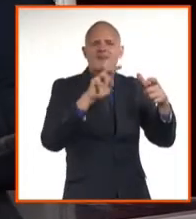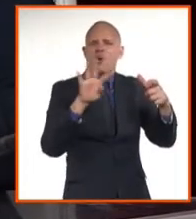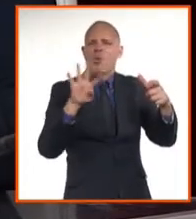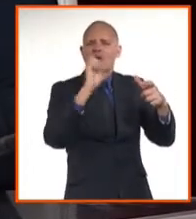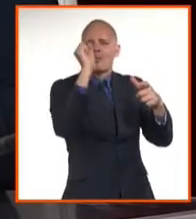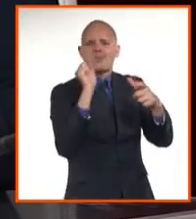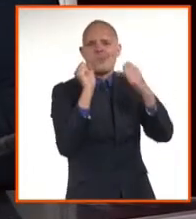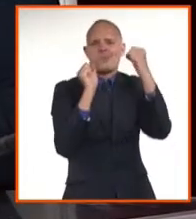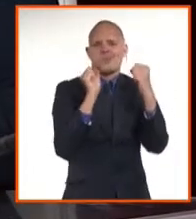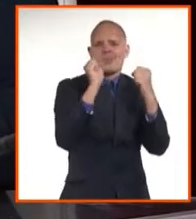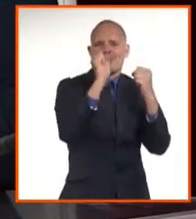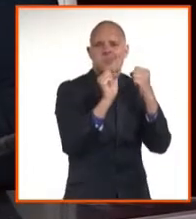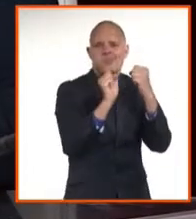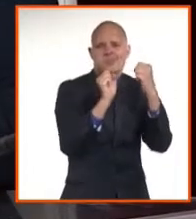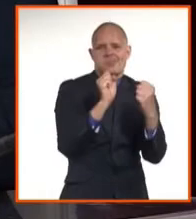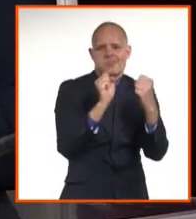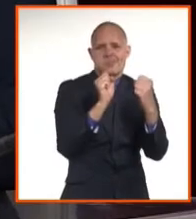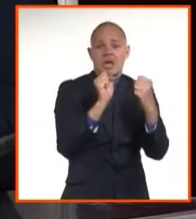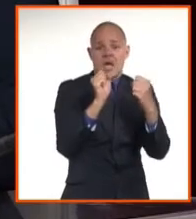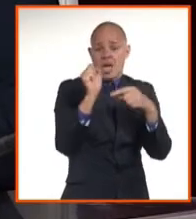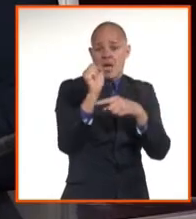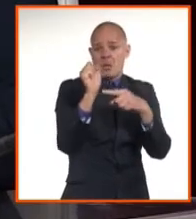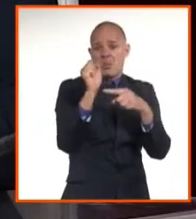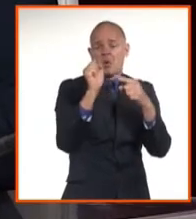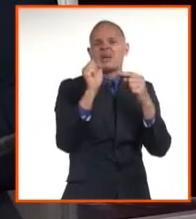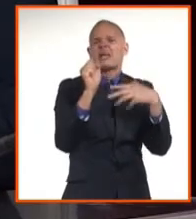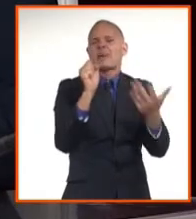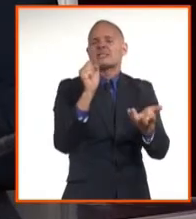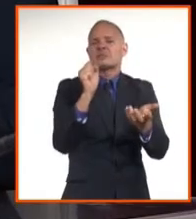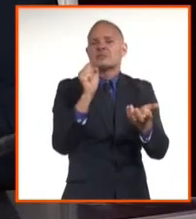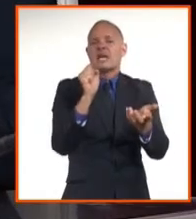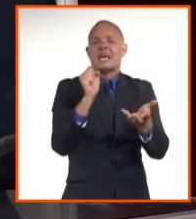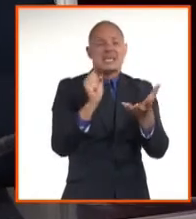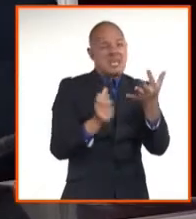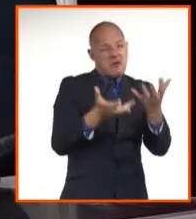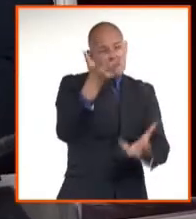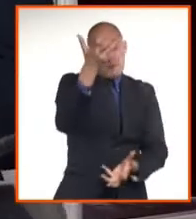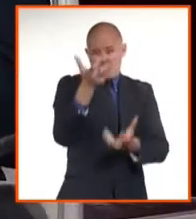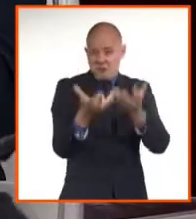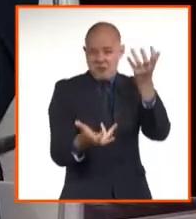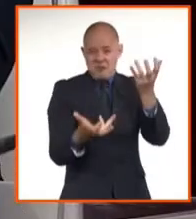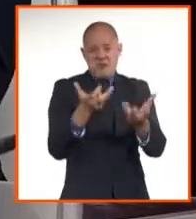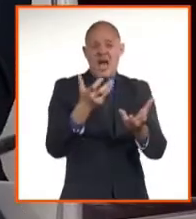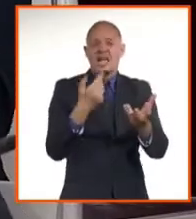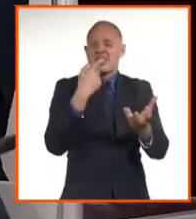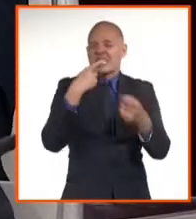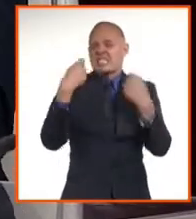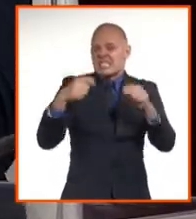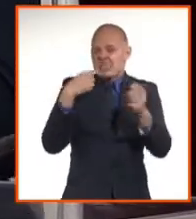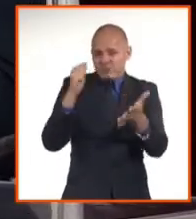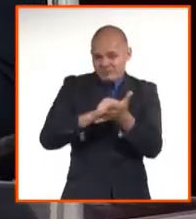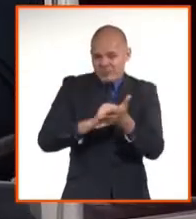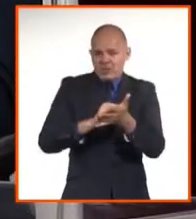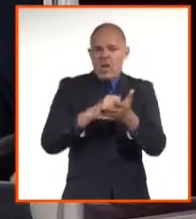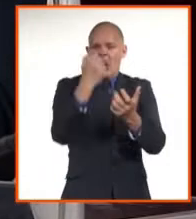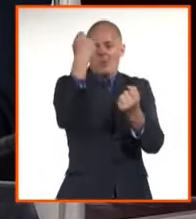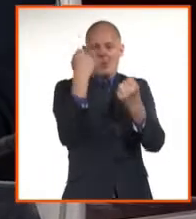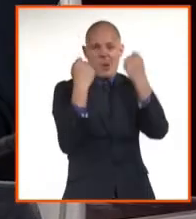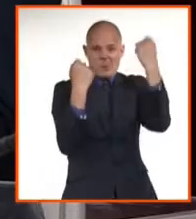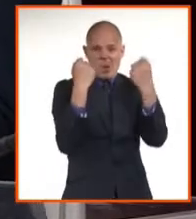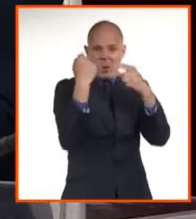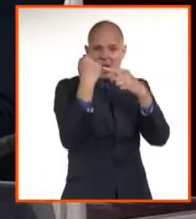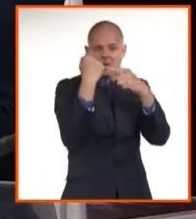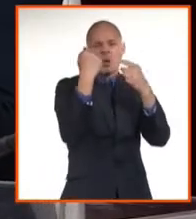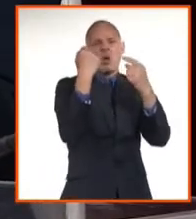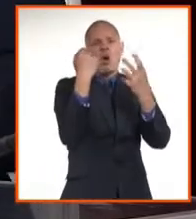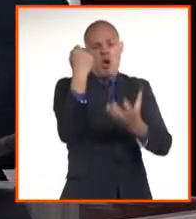temperatura se eleva por encima de 500 grados, entonces empieza a fluir y la columna colapsó y